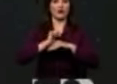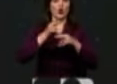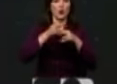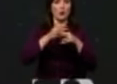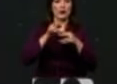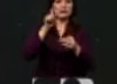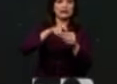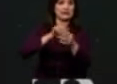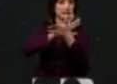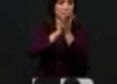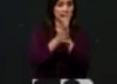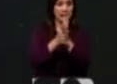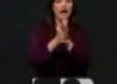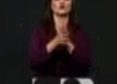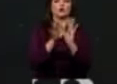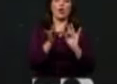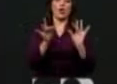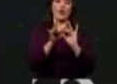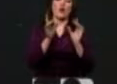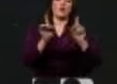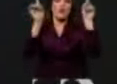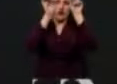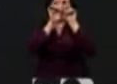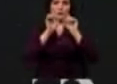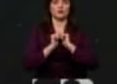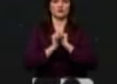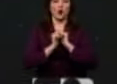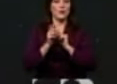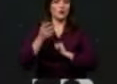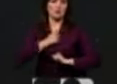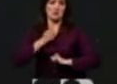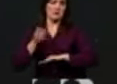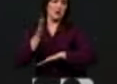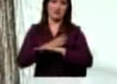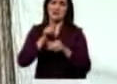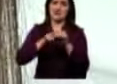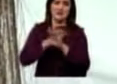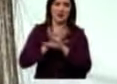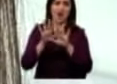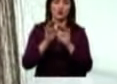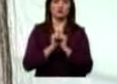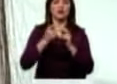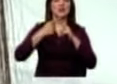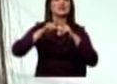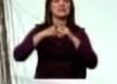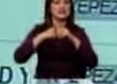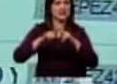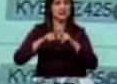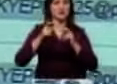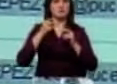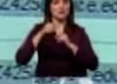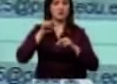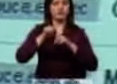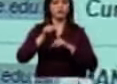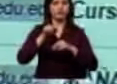vez que votas o inicias tu sesión si ya tienes una cuenta activa. Por último, revisa tu correo electrónico y haz